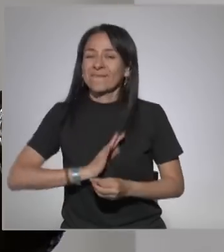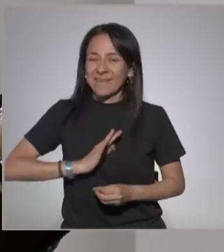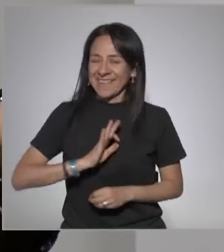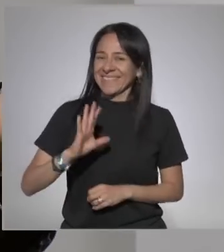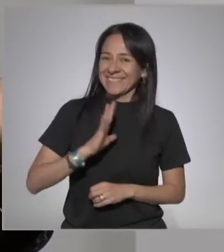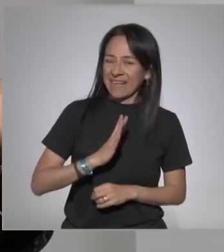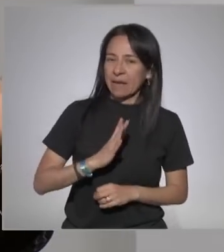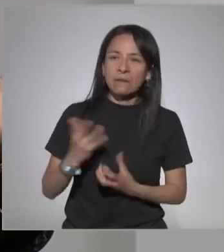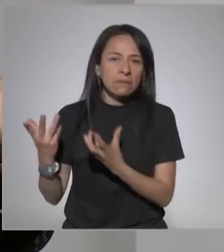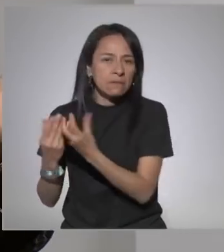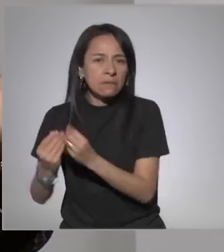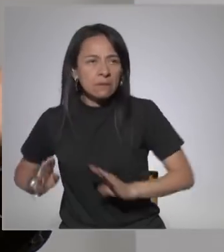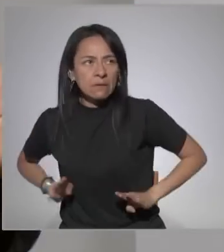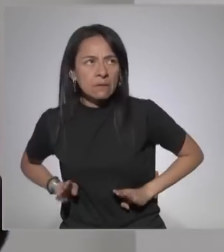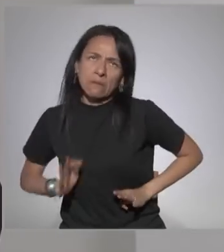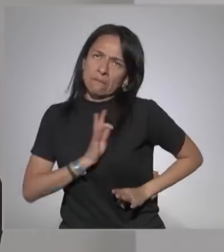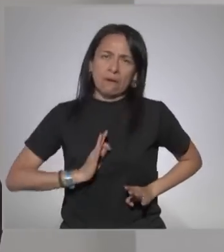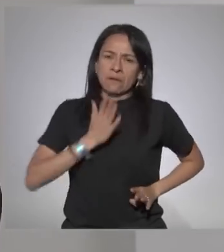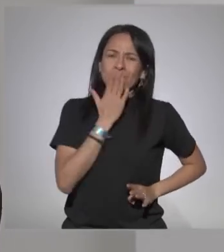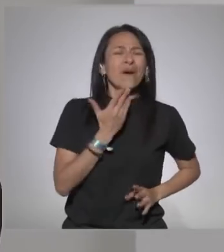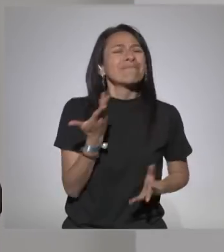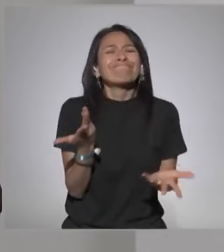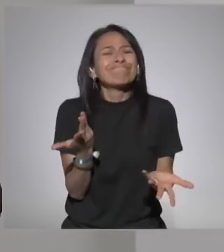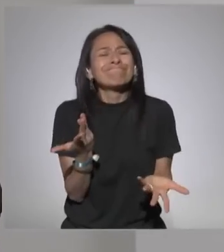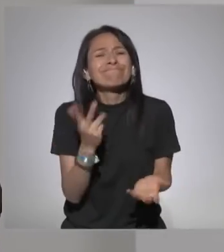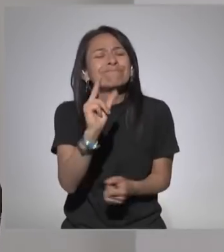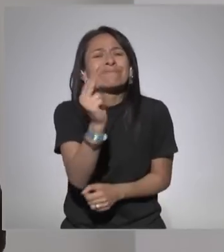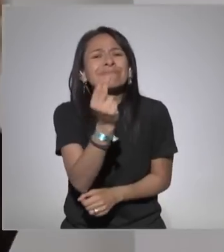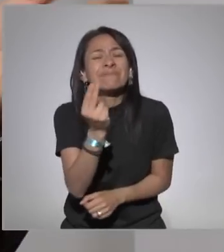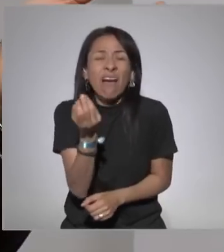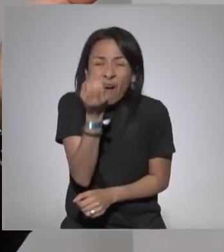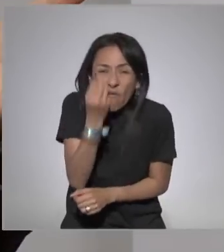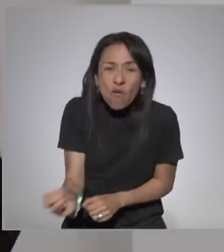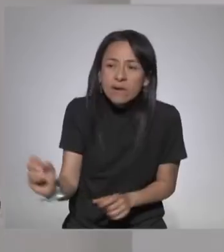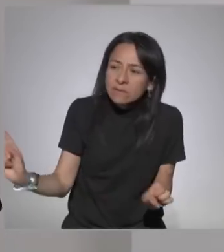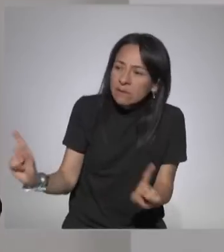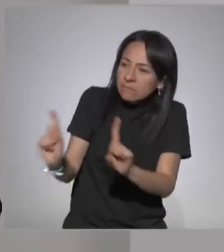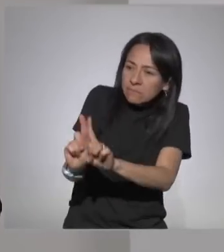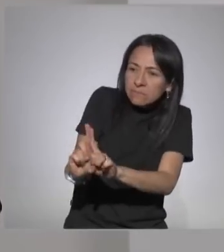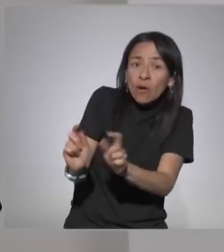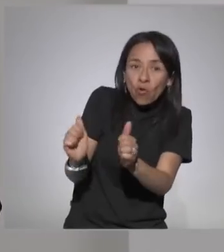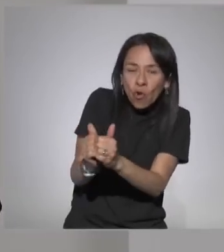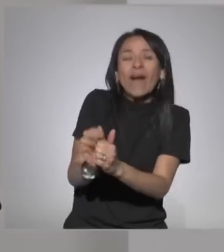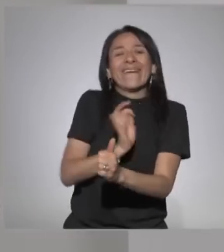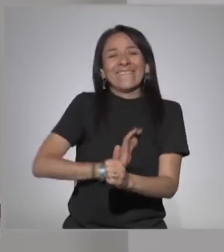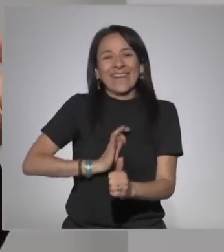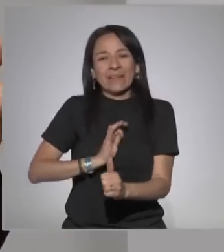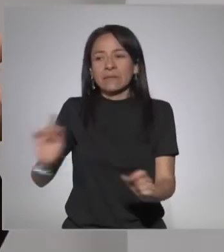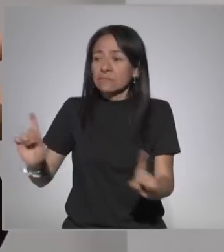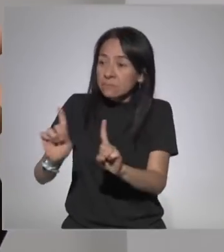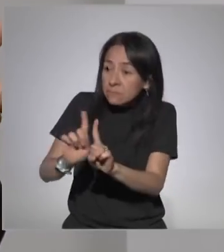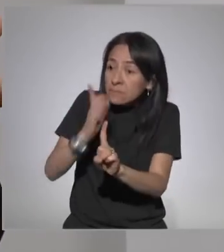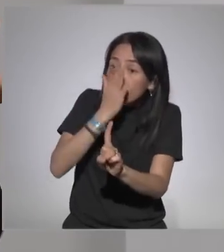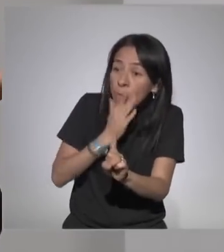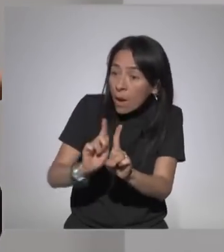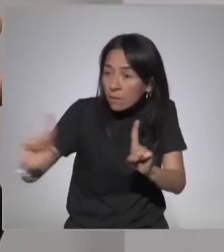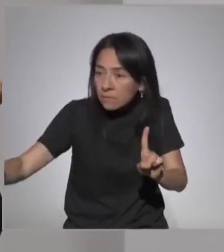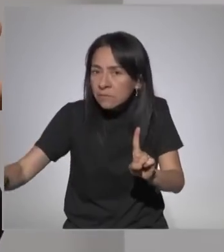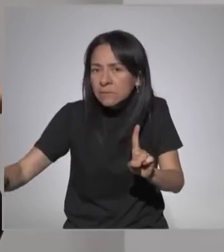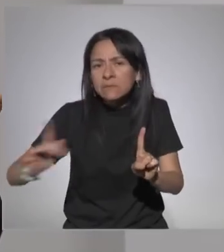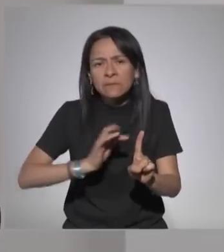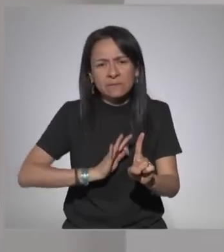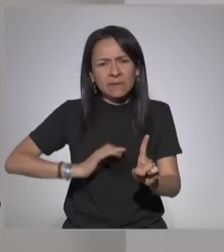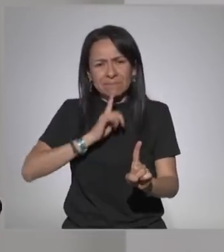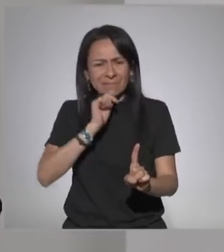no depende de una pareja, no depende de estar acompañado con alguien. Qué bueno que si las compañías son agradables, está bien, y si